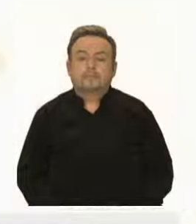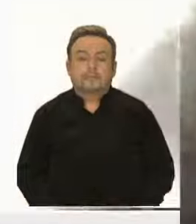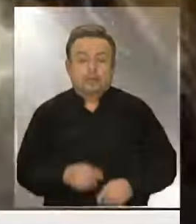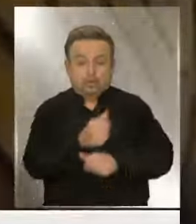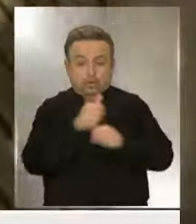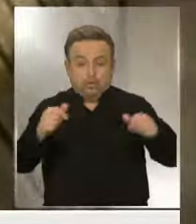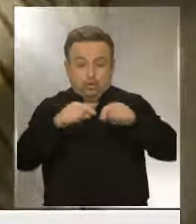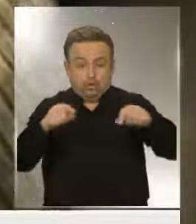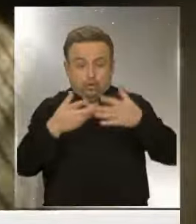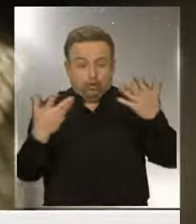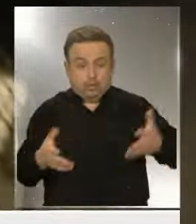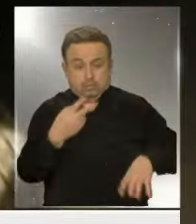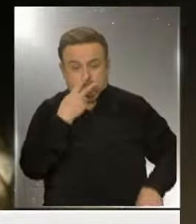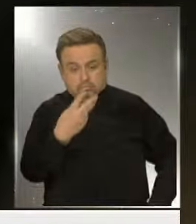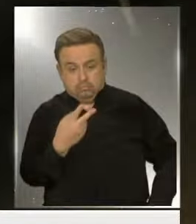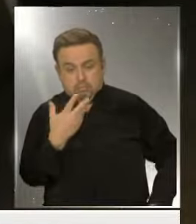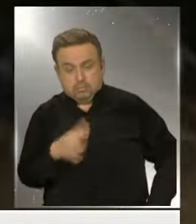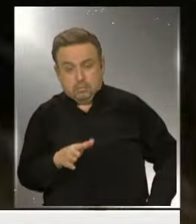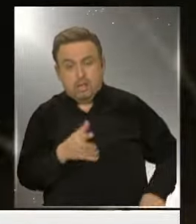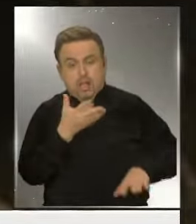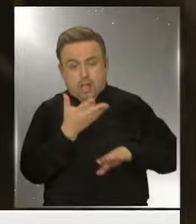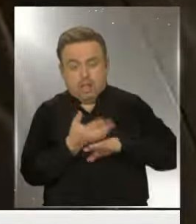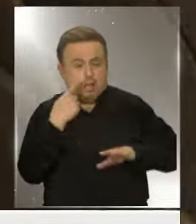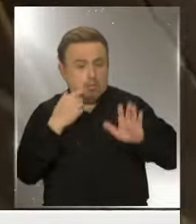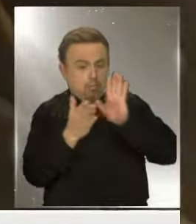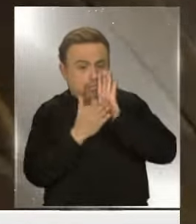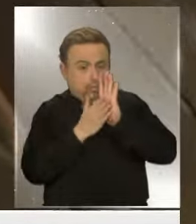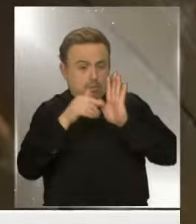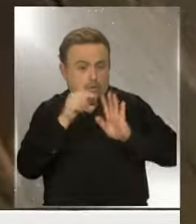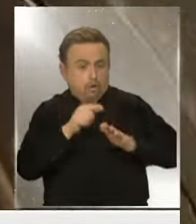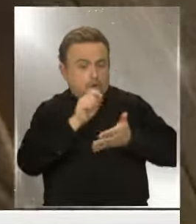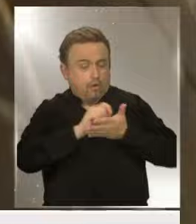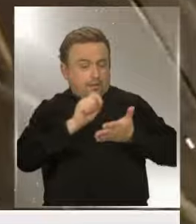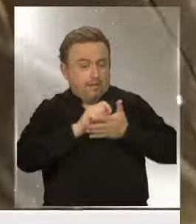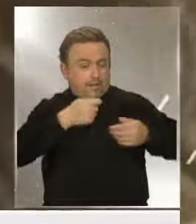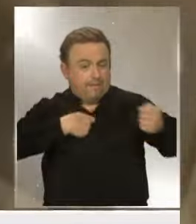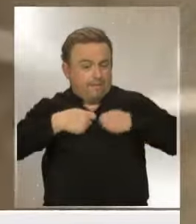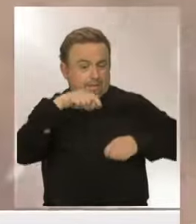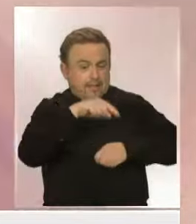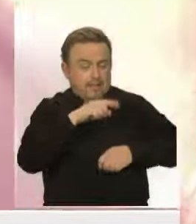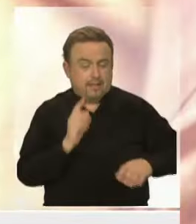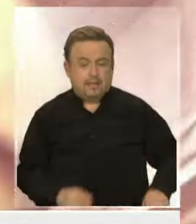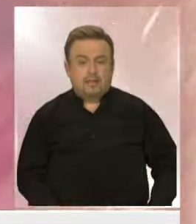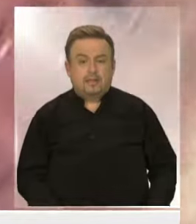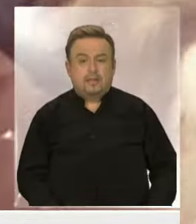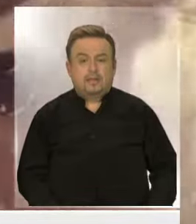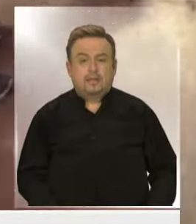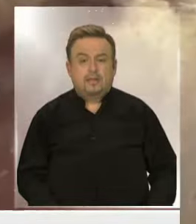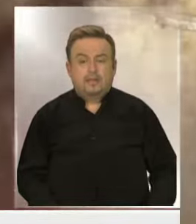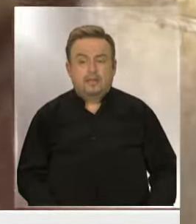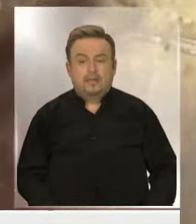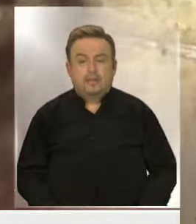Todo salió según lo planeado y había una prueba más de que esta era la oficina de ventas de la organización